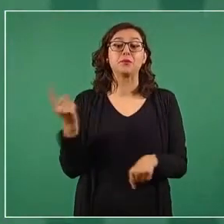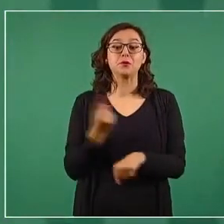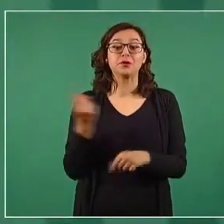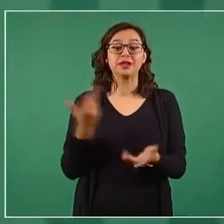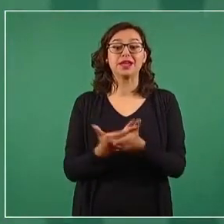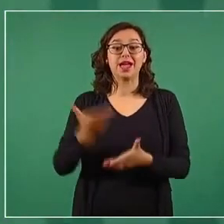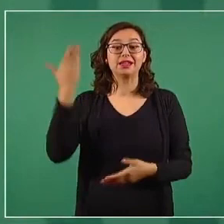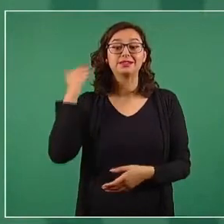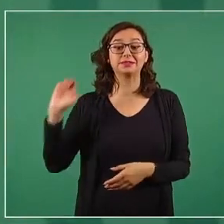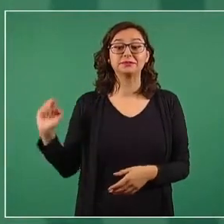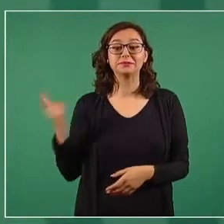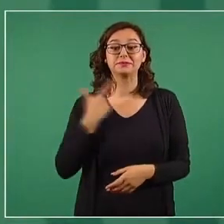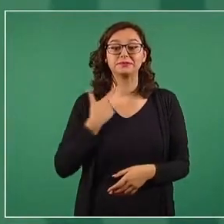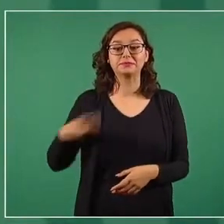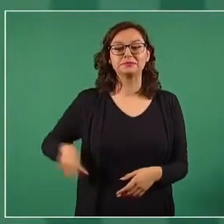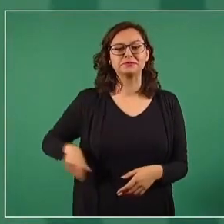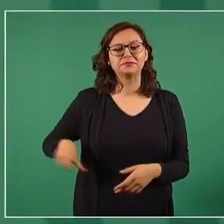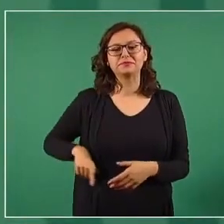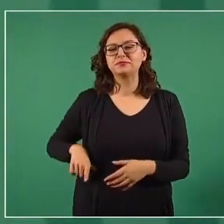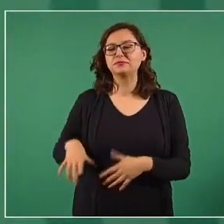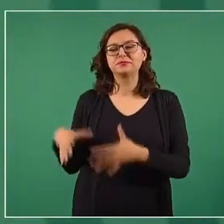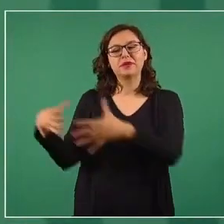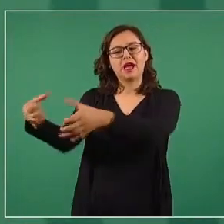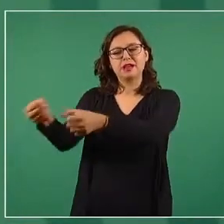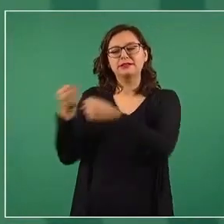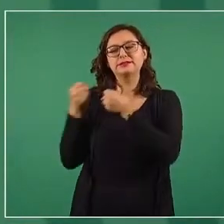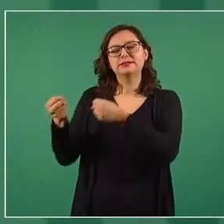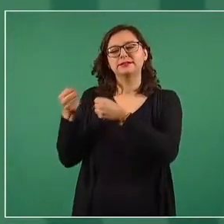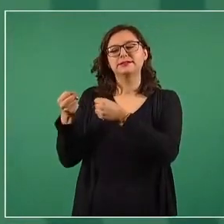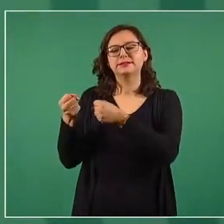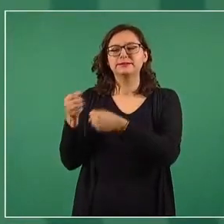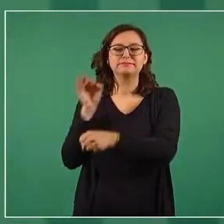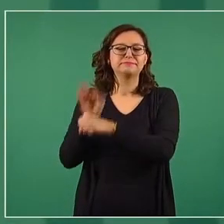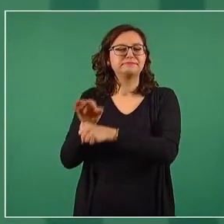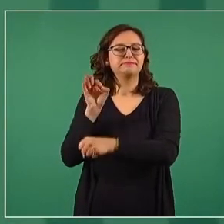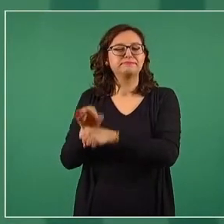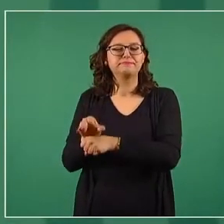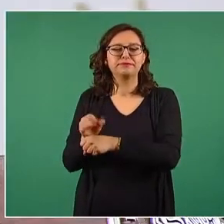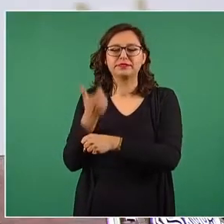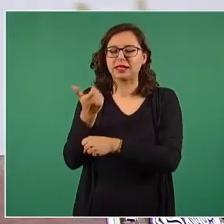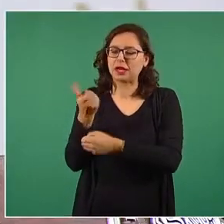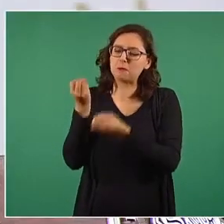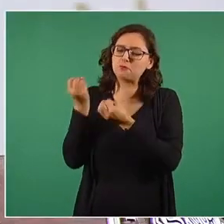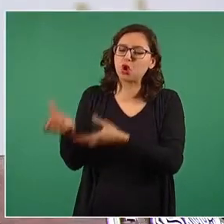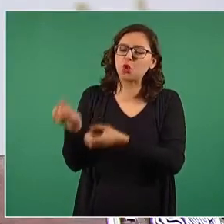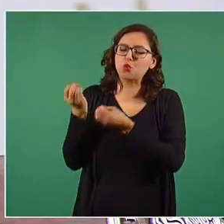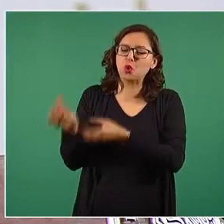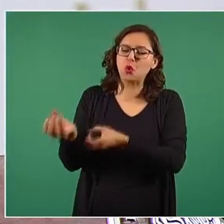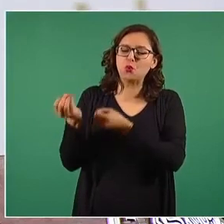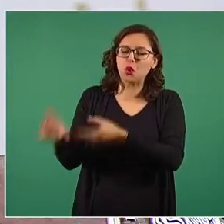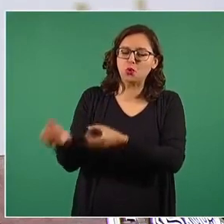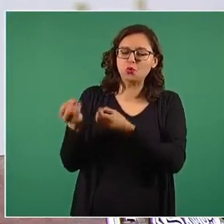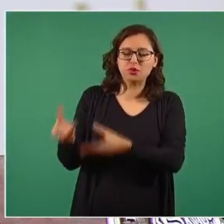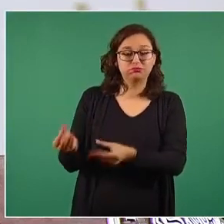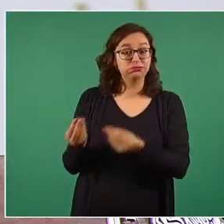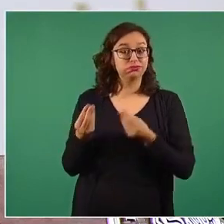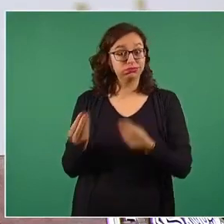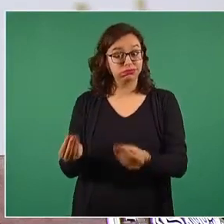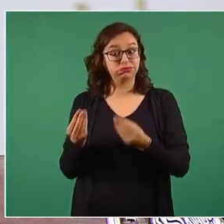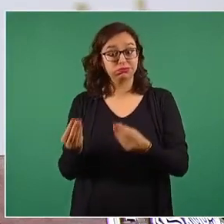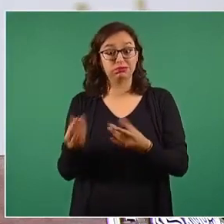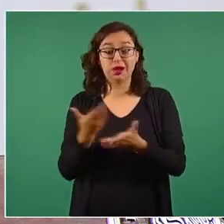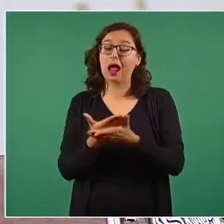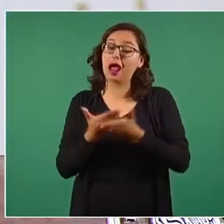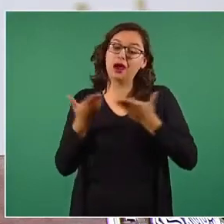predilectos de los gobiernos anteriores, recibían muchísimo dinero para sus publicaciones. Y entonces ya